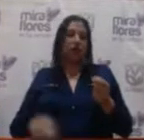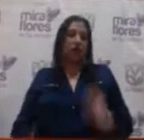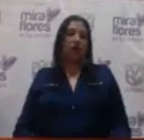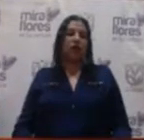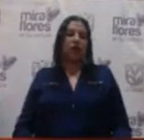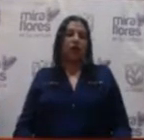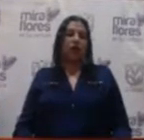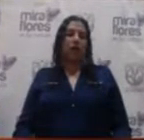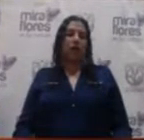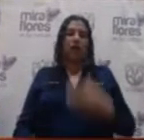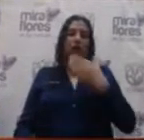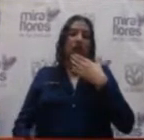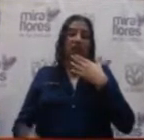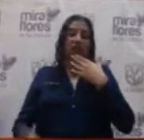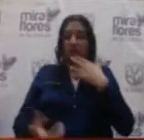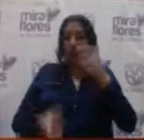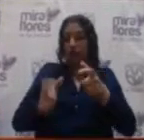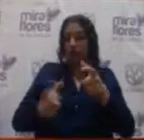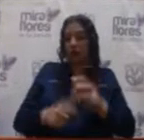y civiles a que hubiera lugar